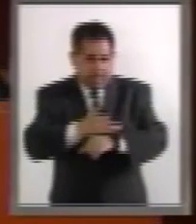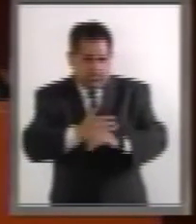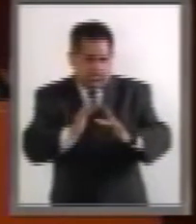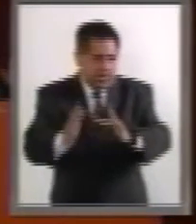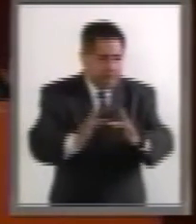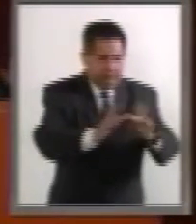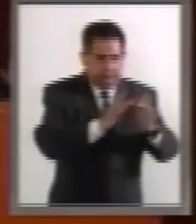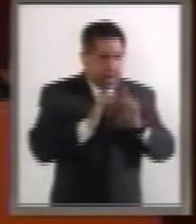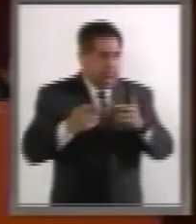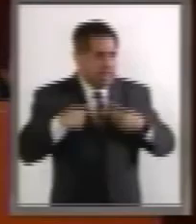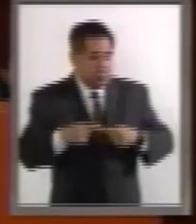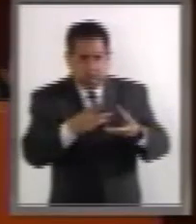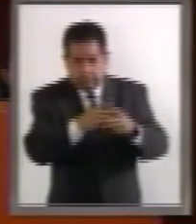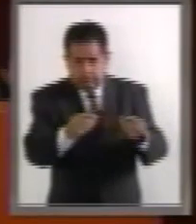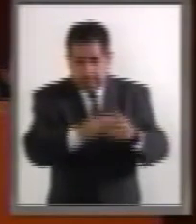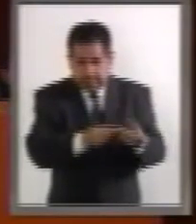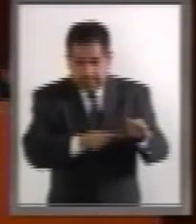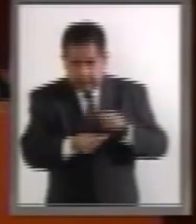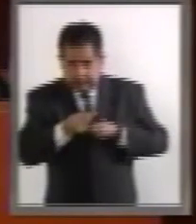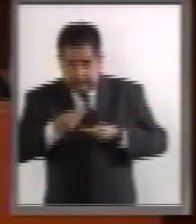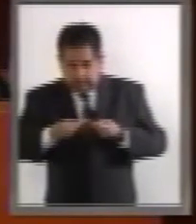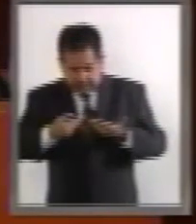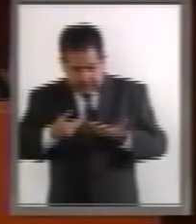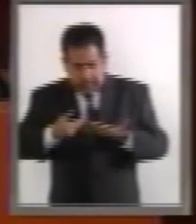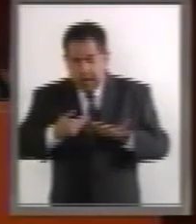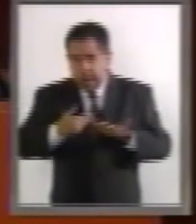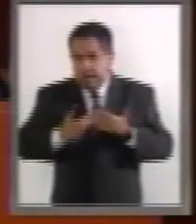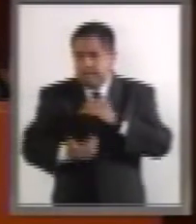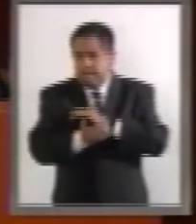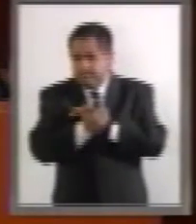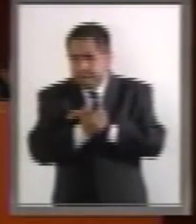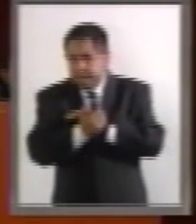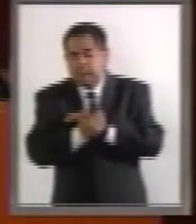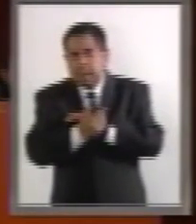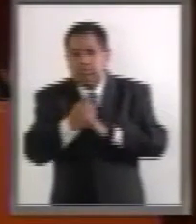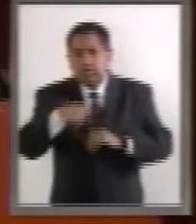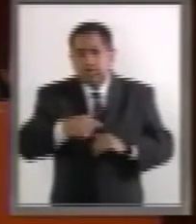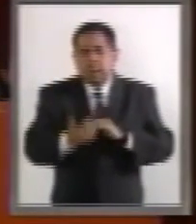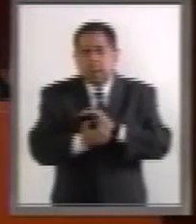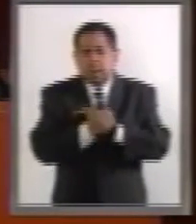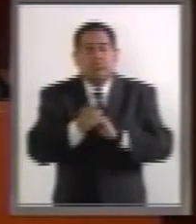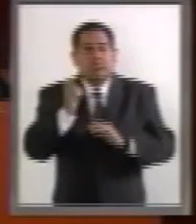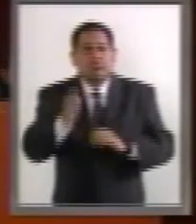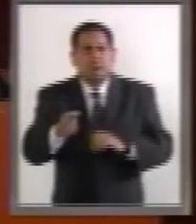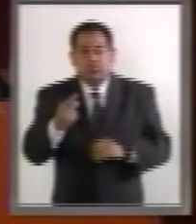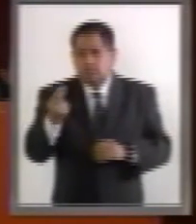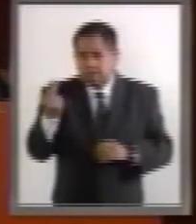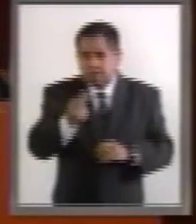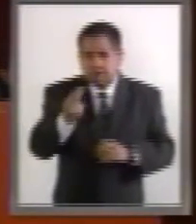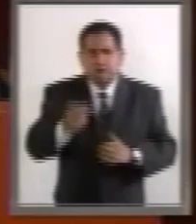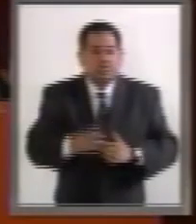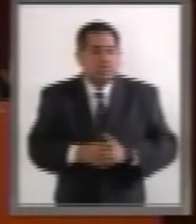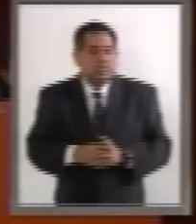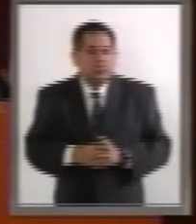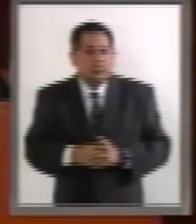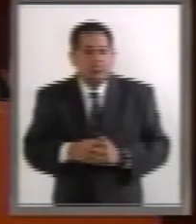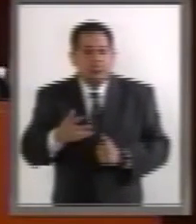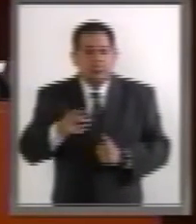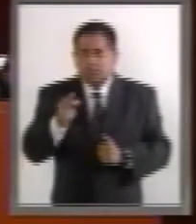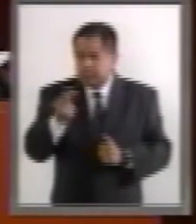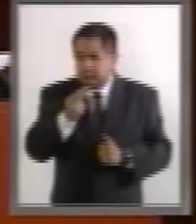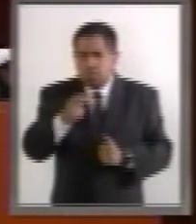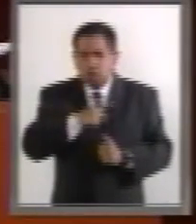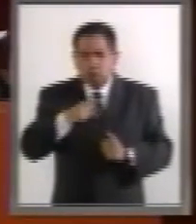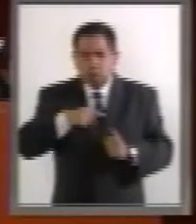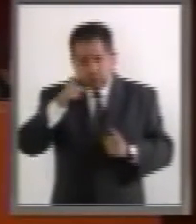personas desaparecidas, hoy nos están pidiendo que es necesario contar con